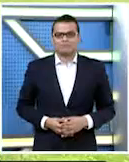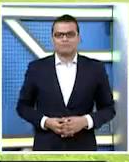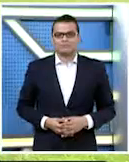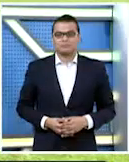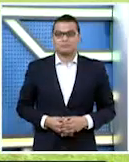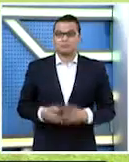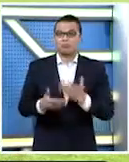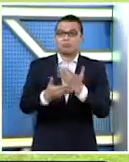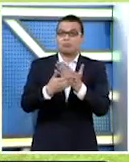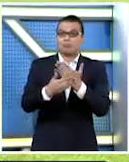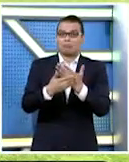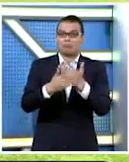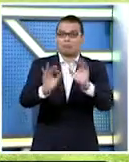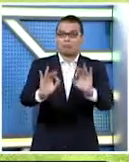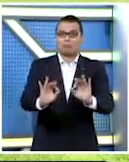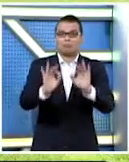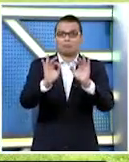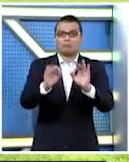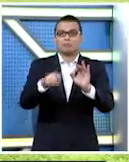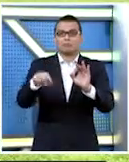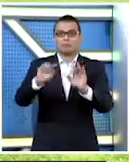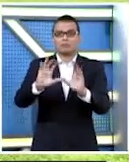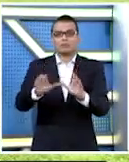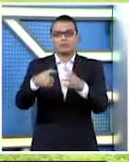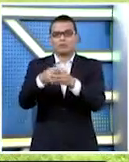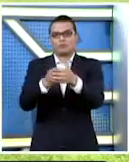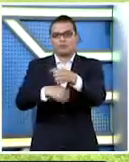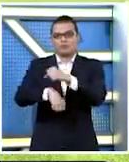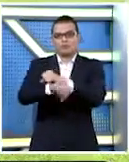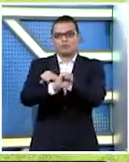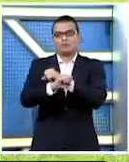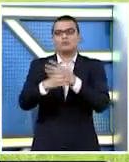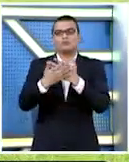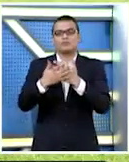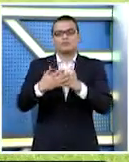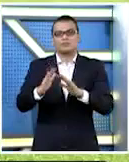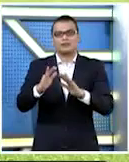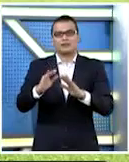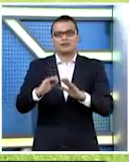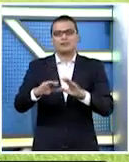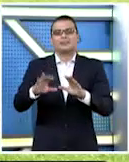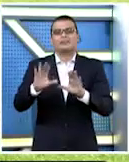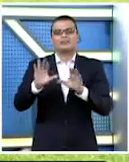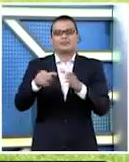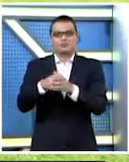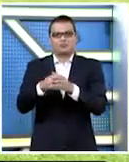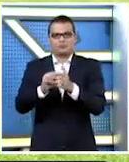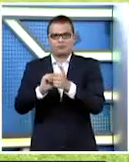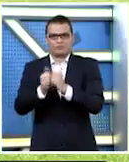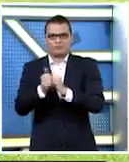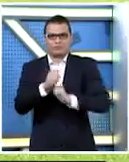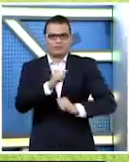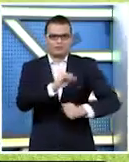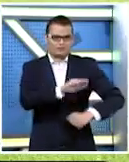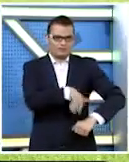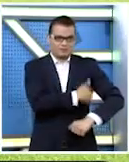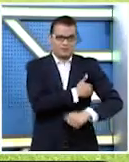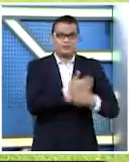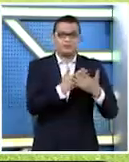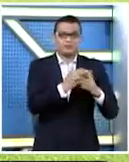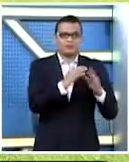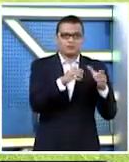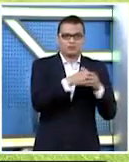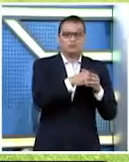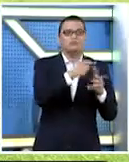buena noticia para las jugadoras del balompié de nuestra liga acolfutpro y el ministerio del deporte consiguieron más de